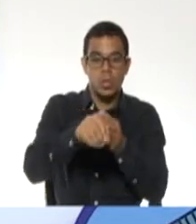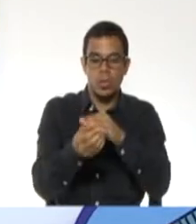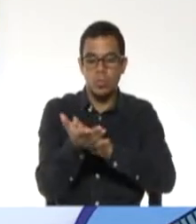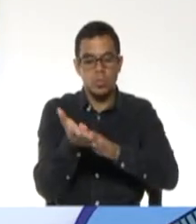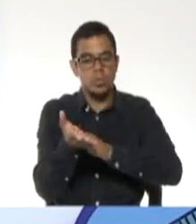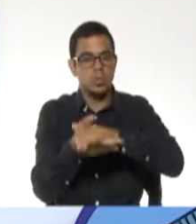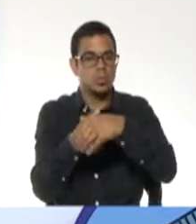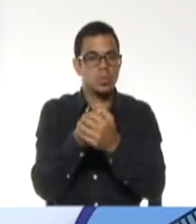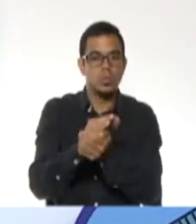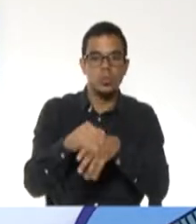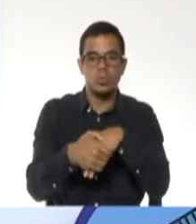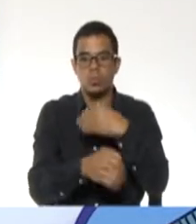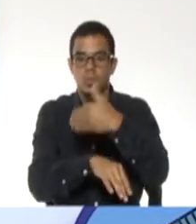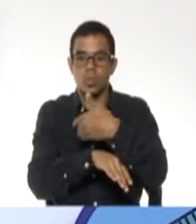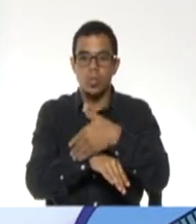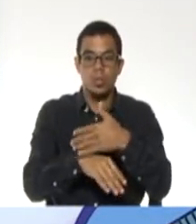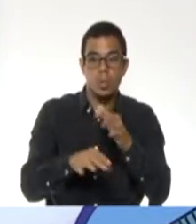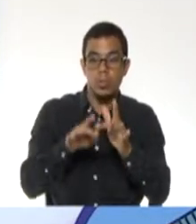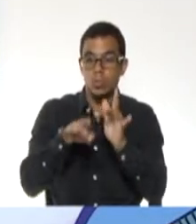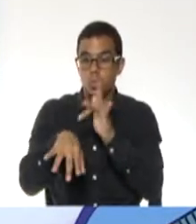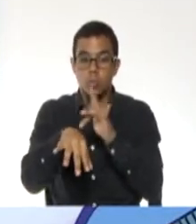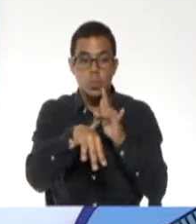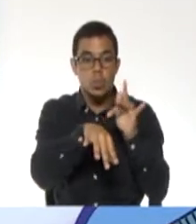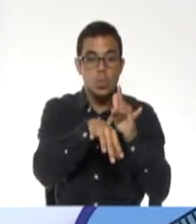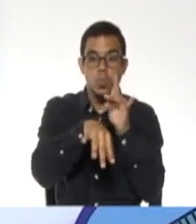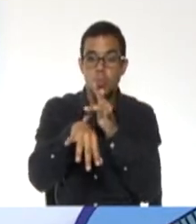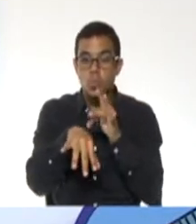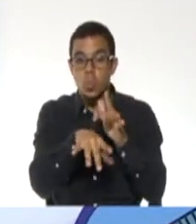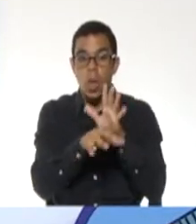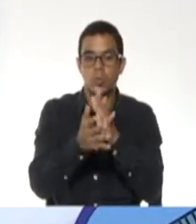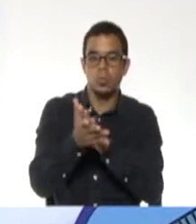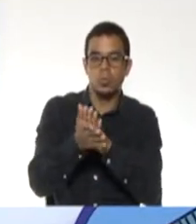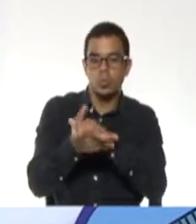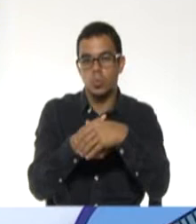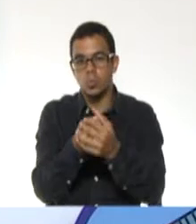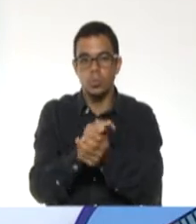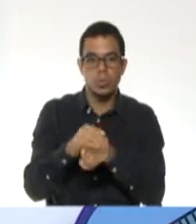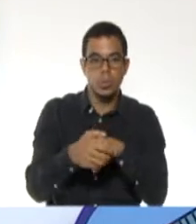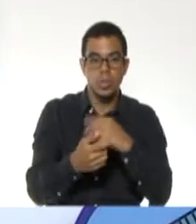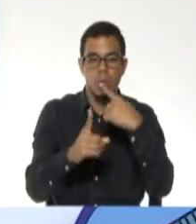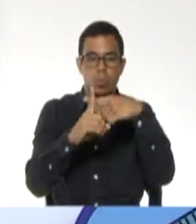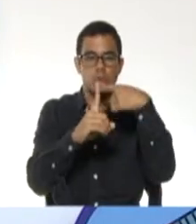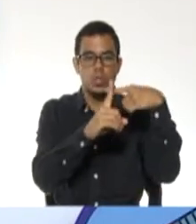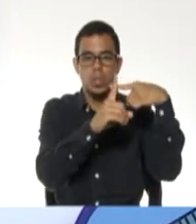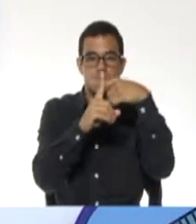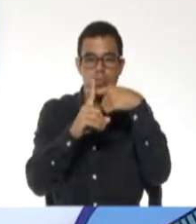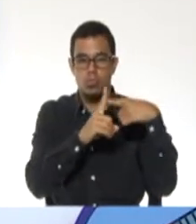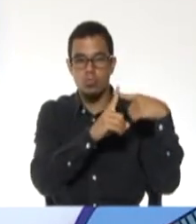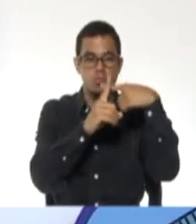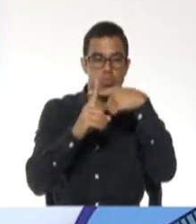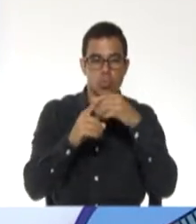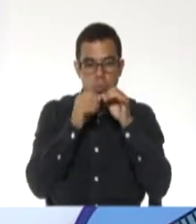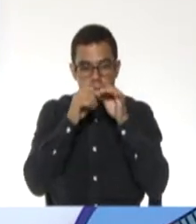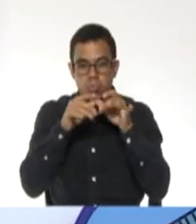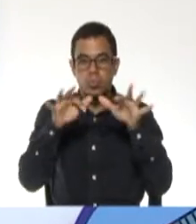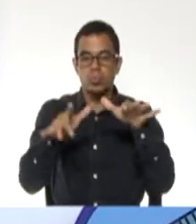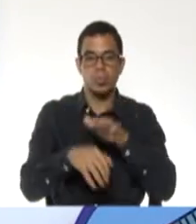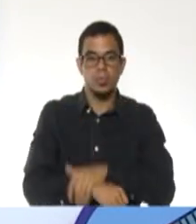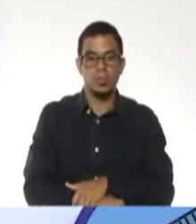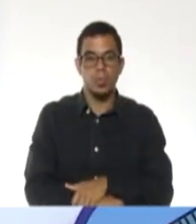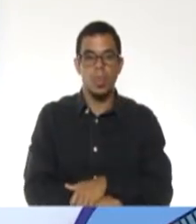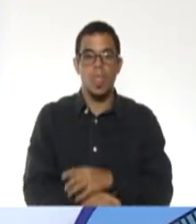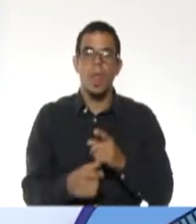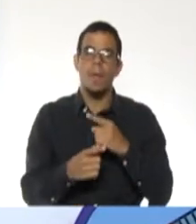gel antibacterial. Ya lo saben, seamos multiplicadores de lo positivo. También, ¿qué les parece si me ayudan a